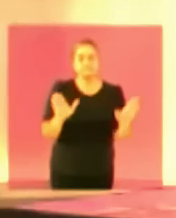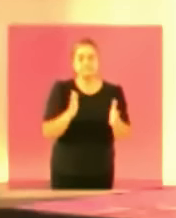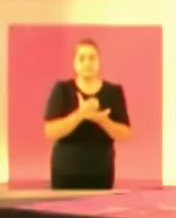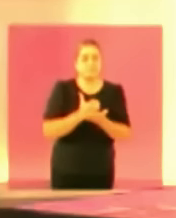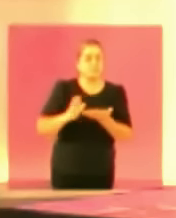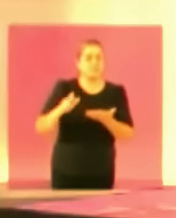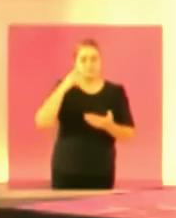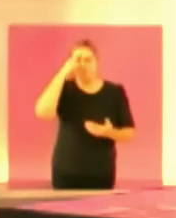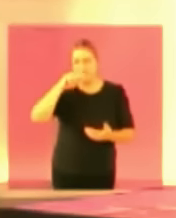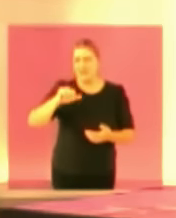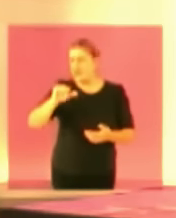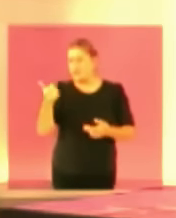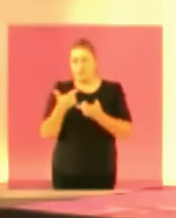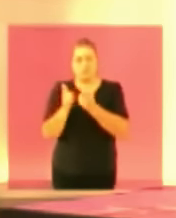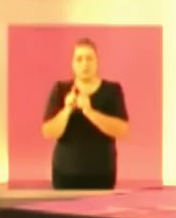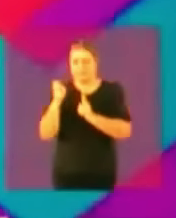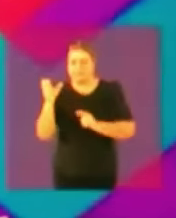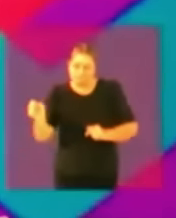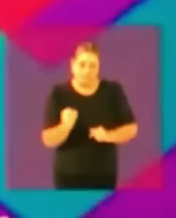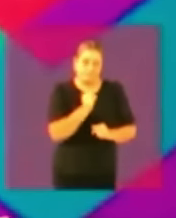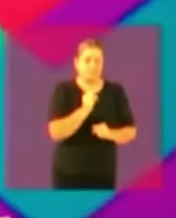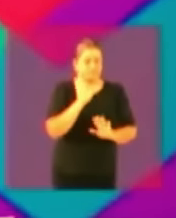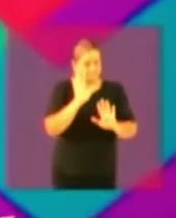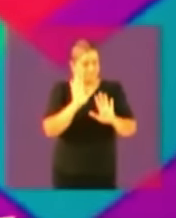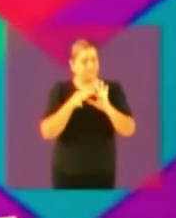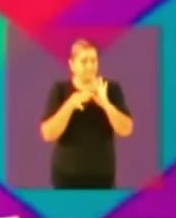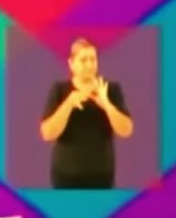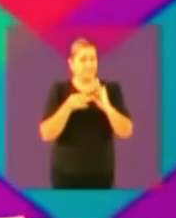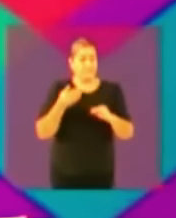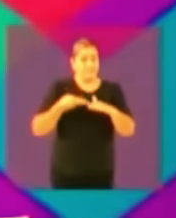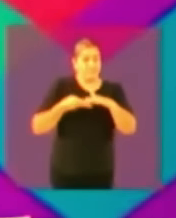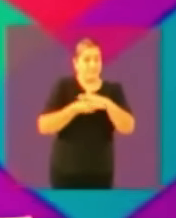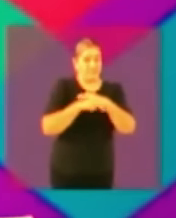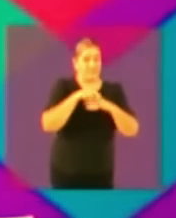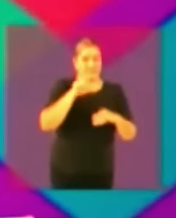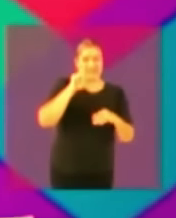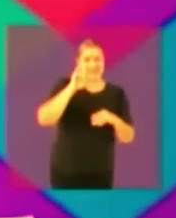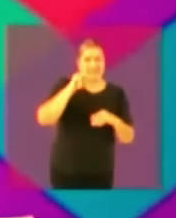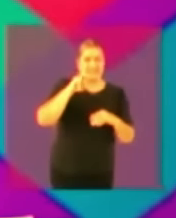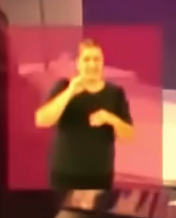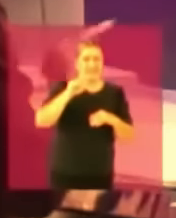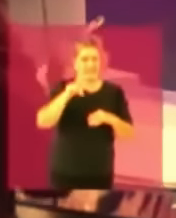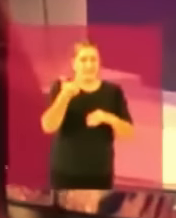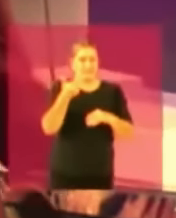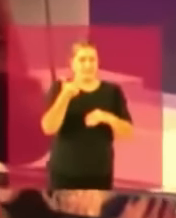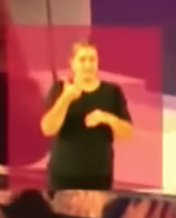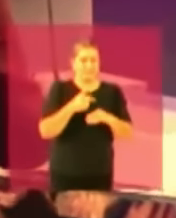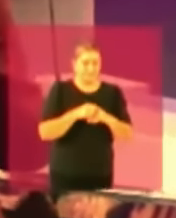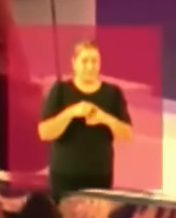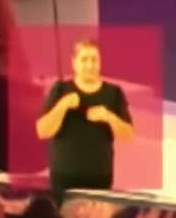niego a pronunciar el nombre de este criminal. Pero ya todos lo conocemos. Todos sabemos de quién estamos hablando. Él fue el que los más filmó. Que Maynes.